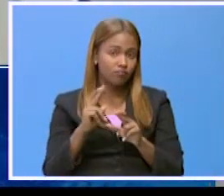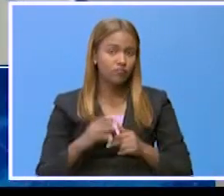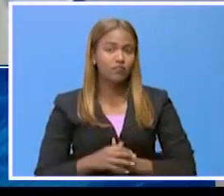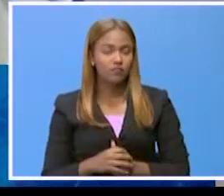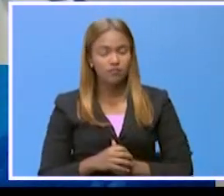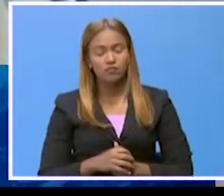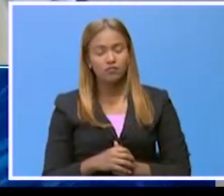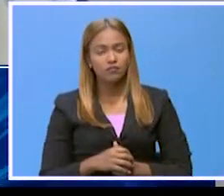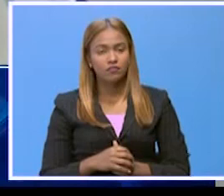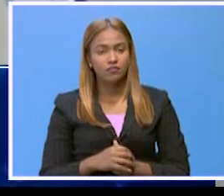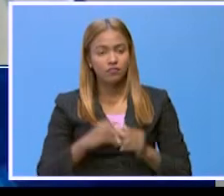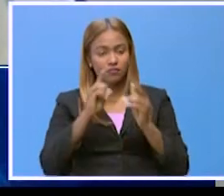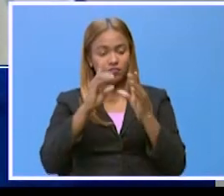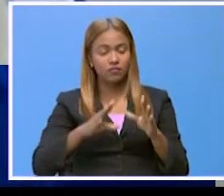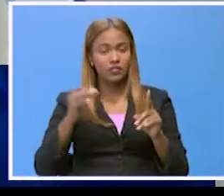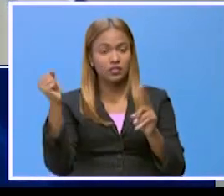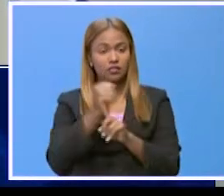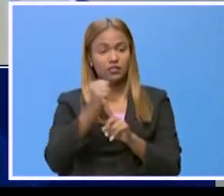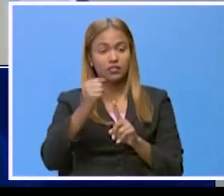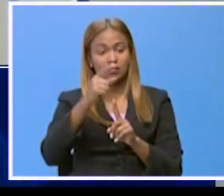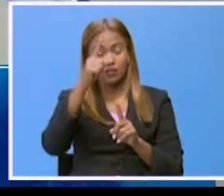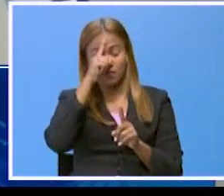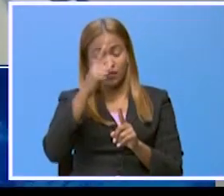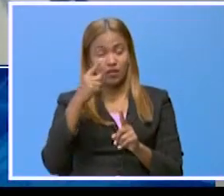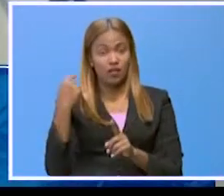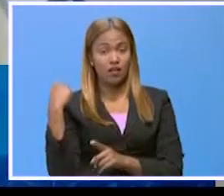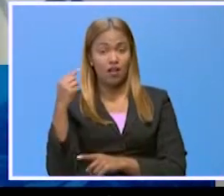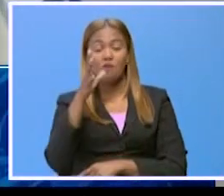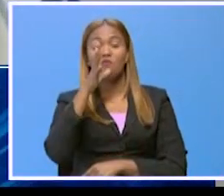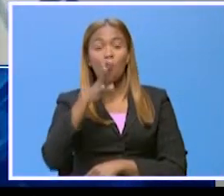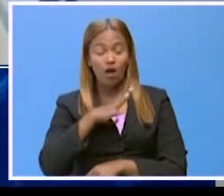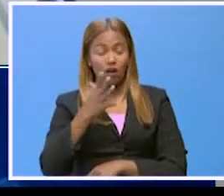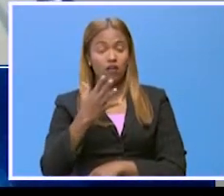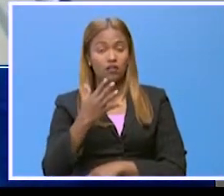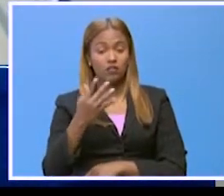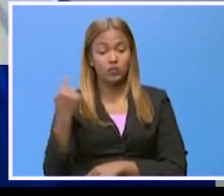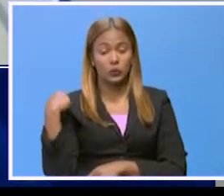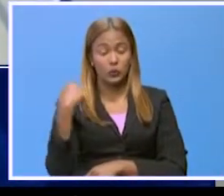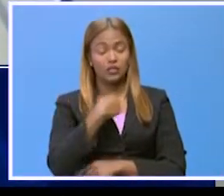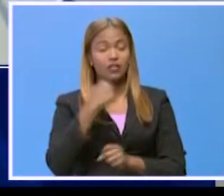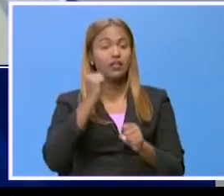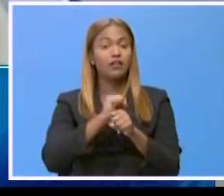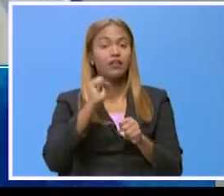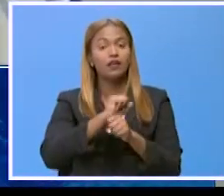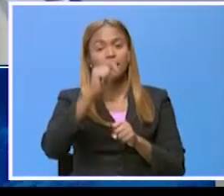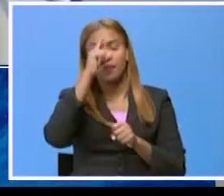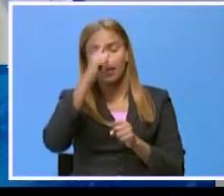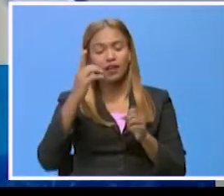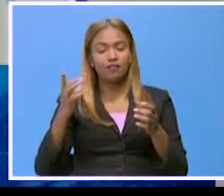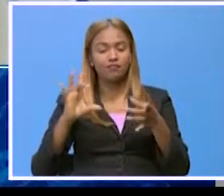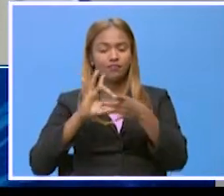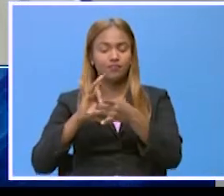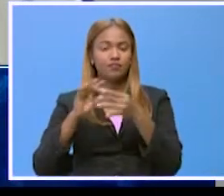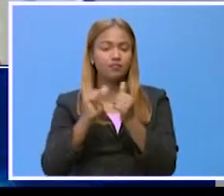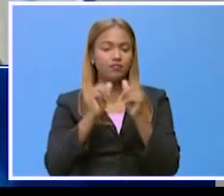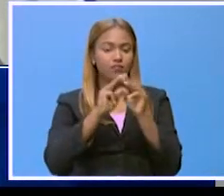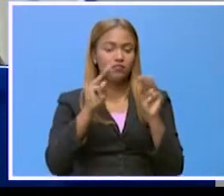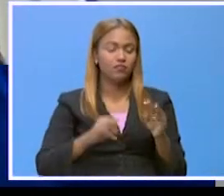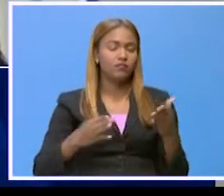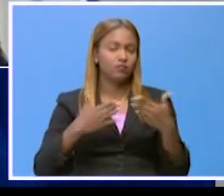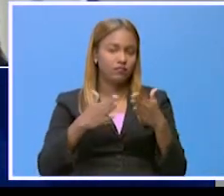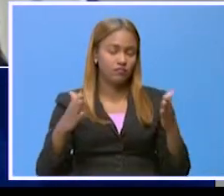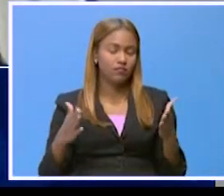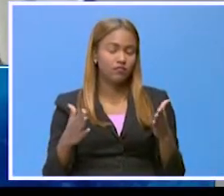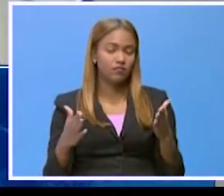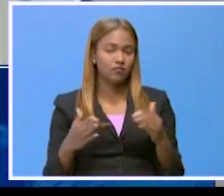la dirección de violencia contra la mujer nuestra de trabaja en una semana como nada con misterio público